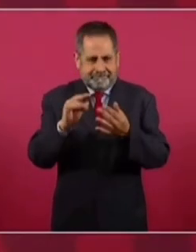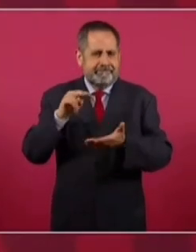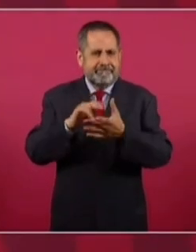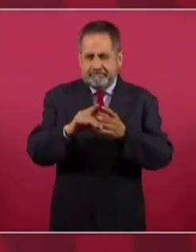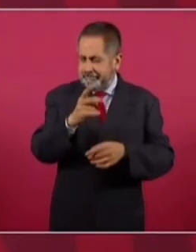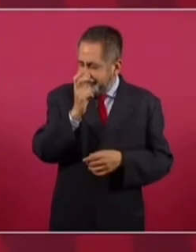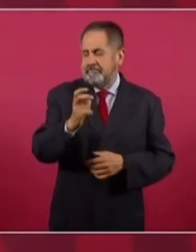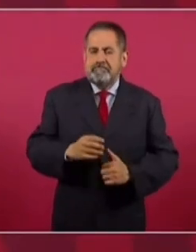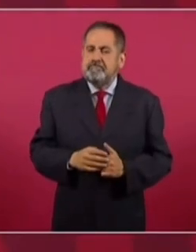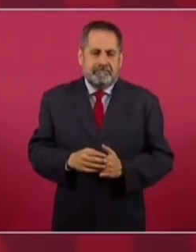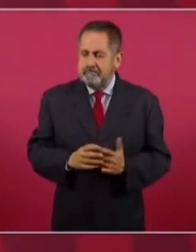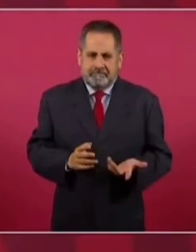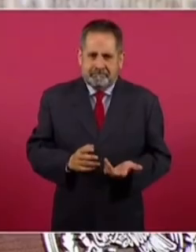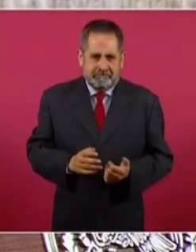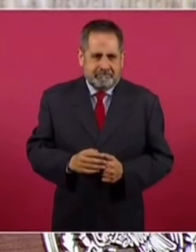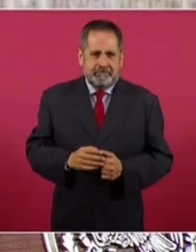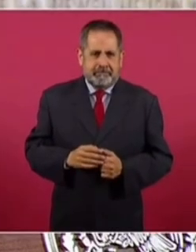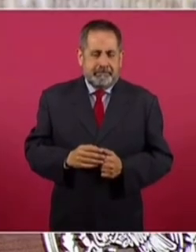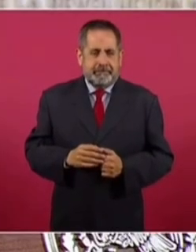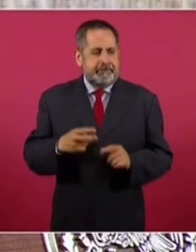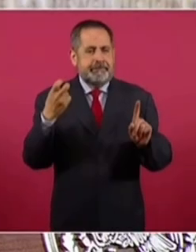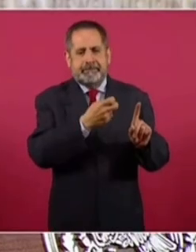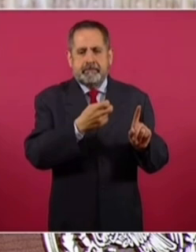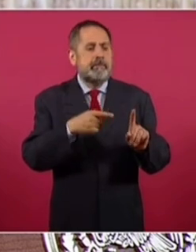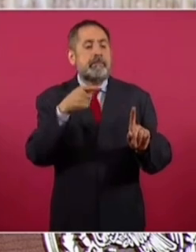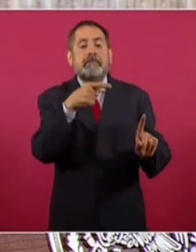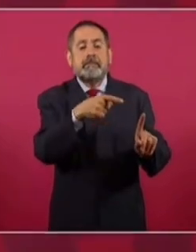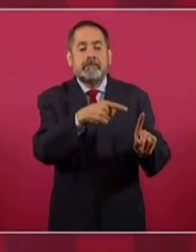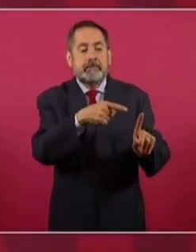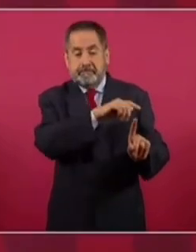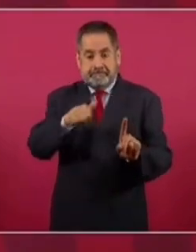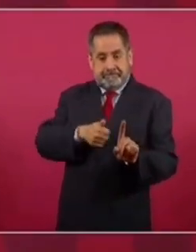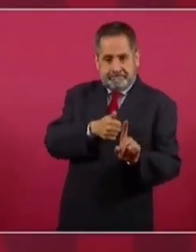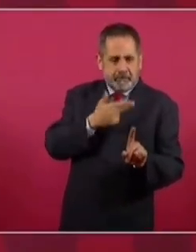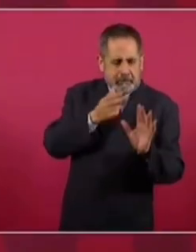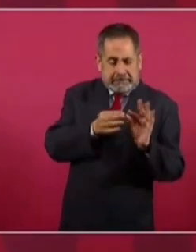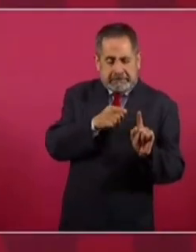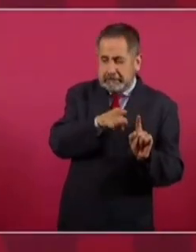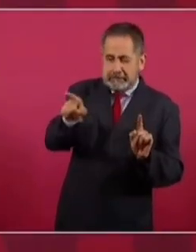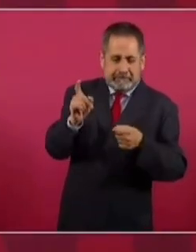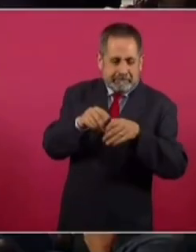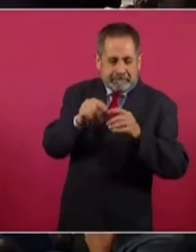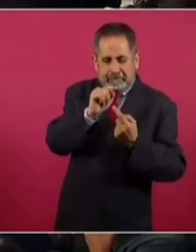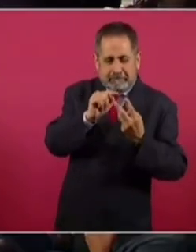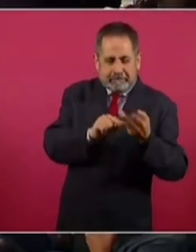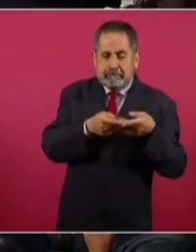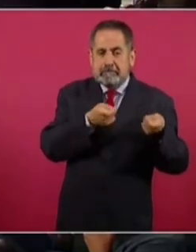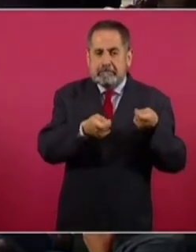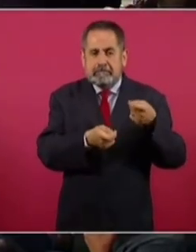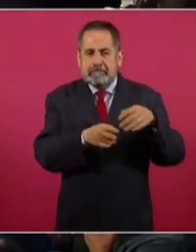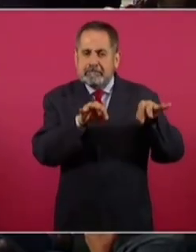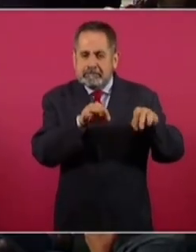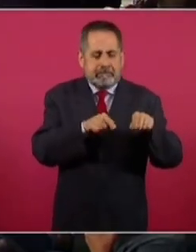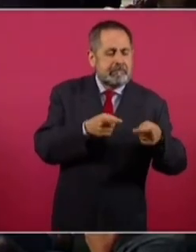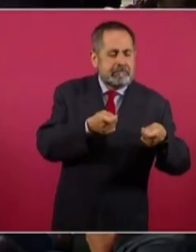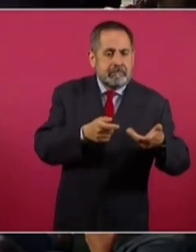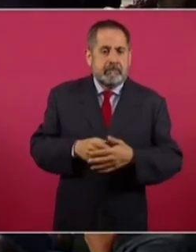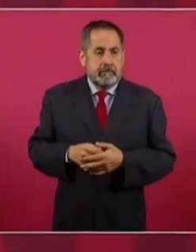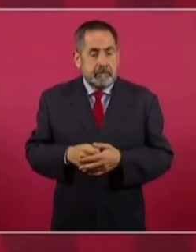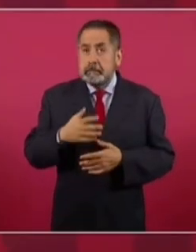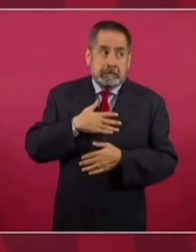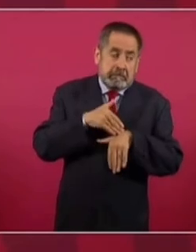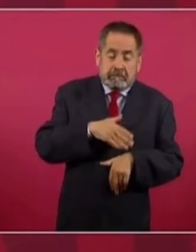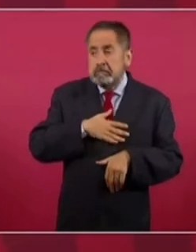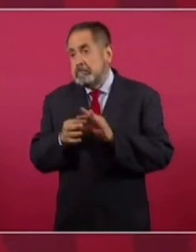aquí sosteniendo, de que a él lo hayan utilizado para inscribir a los trabajadores, ¿sí?, al seguro. A lo mejor ese es